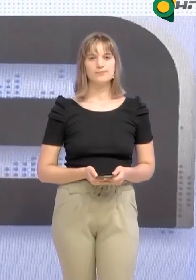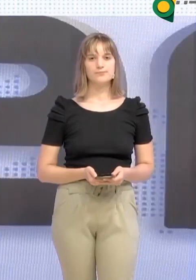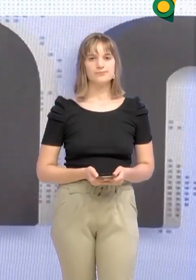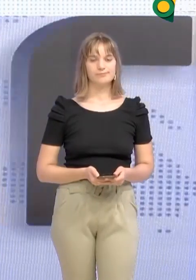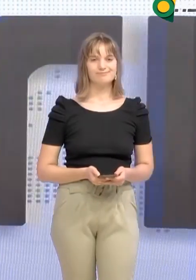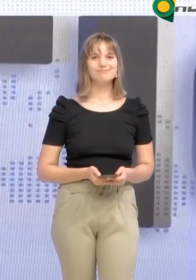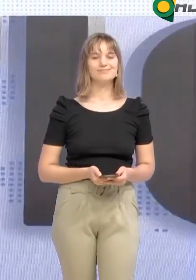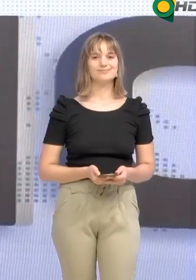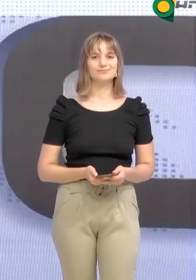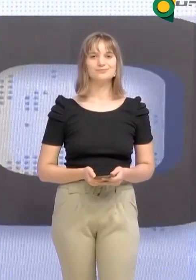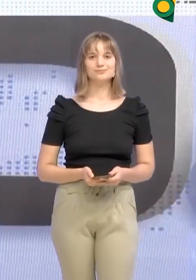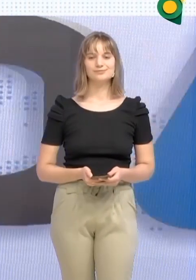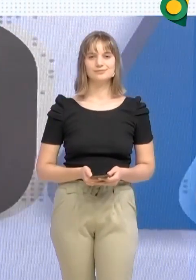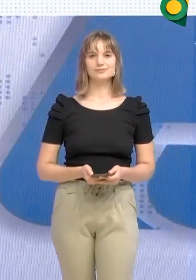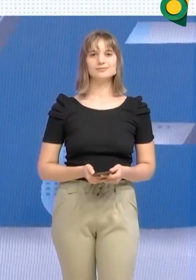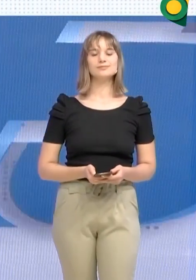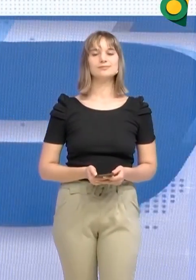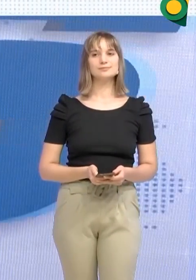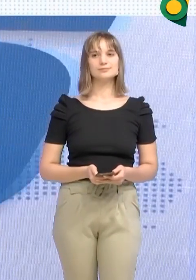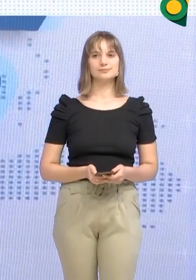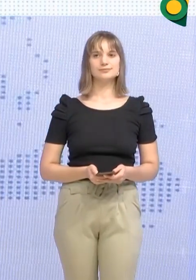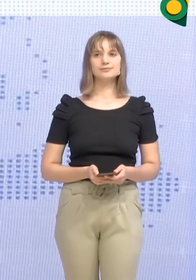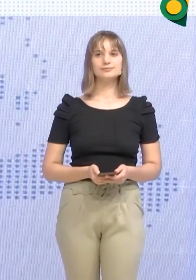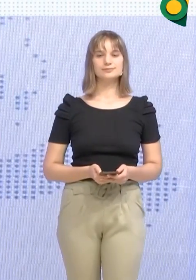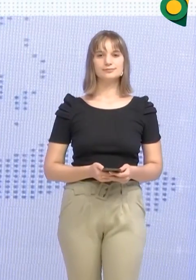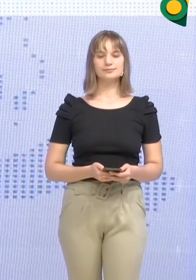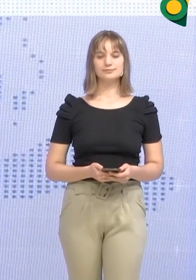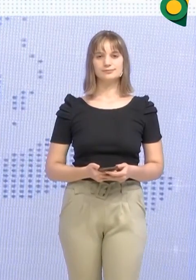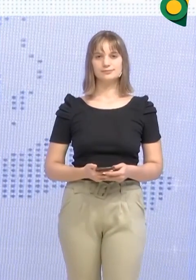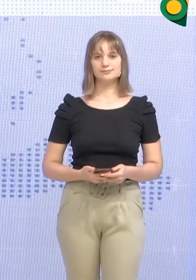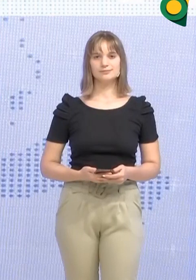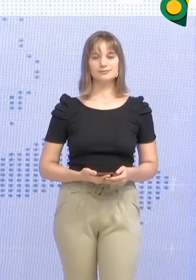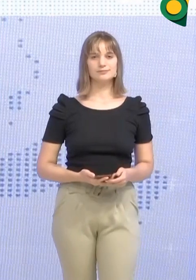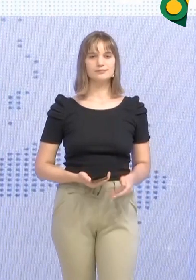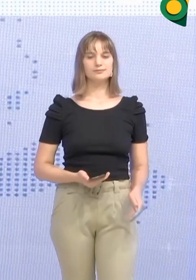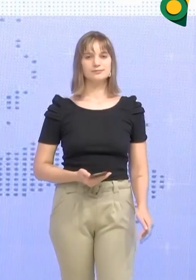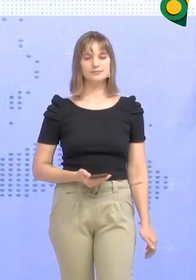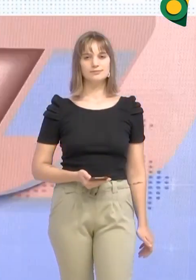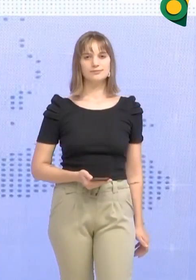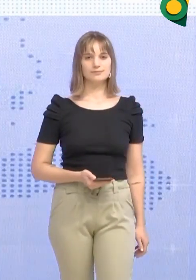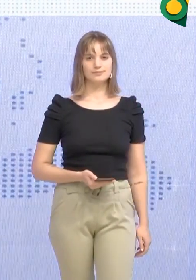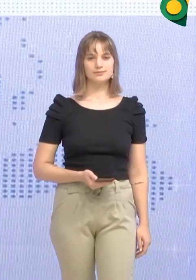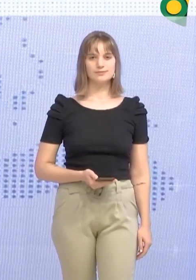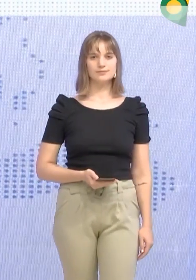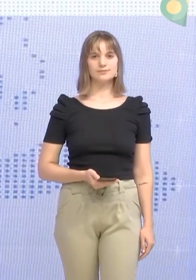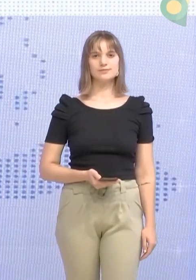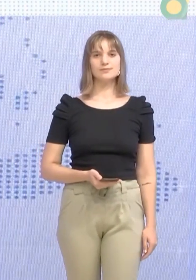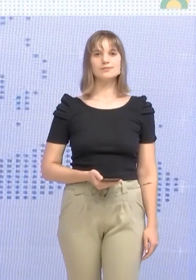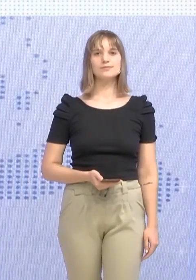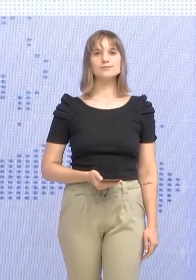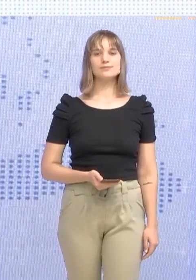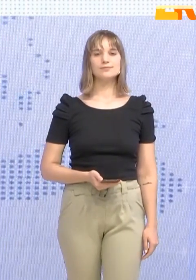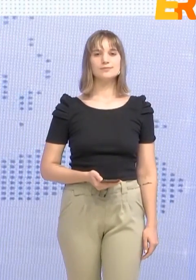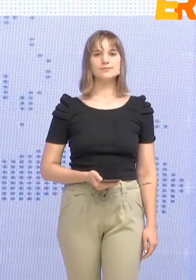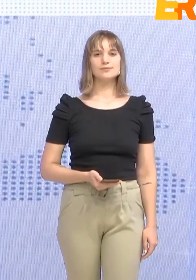a poder ayudar y va a poder advertir que estuvo transitando una situación fraudulenta y bueno, la va a poder guiar